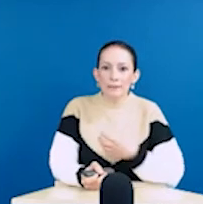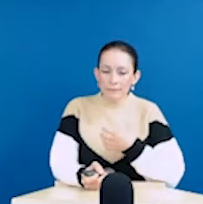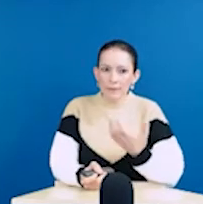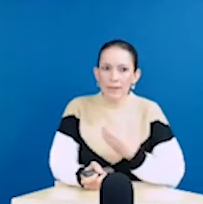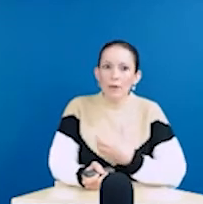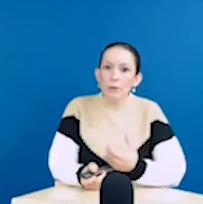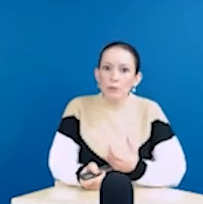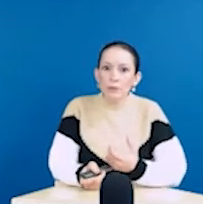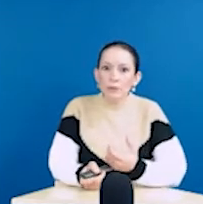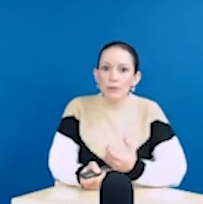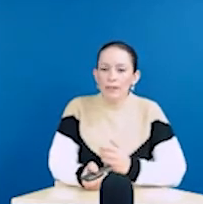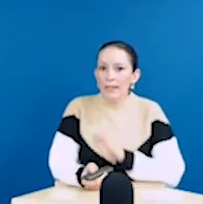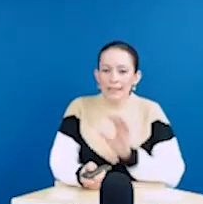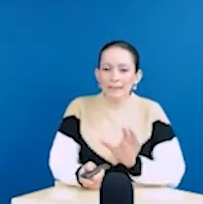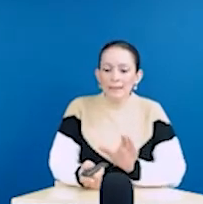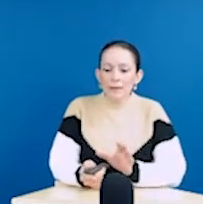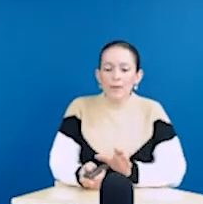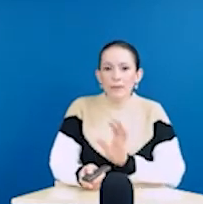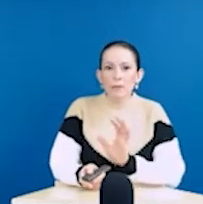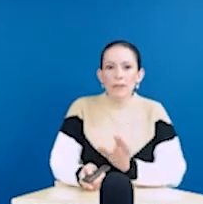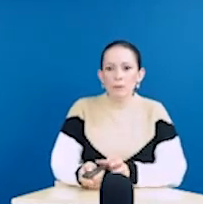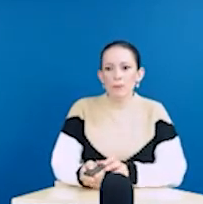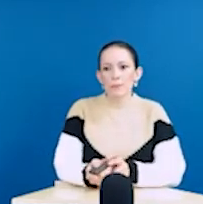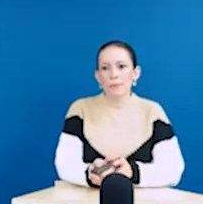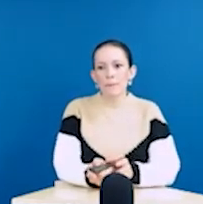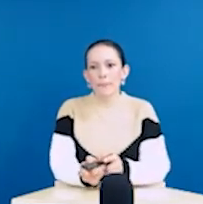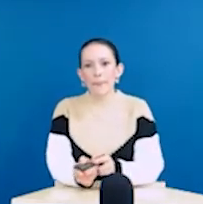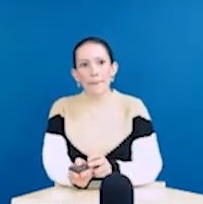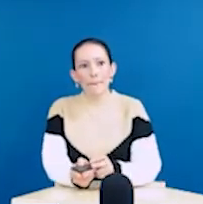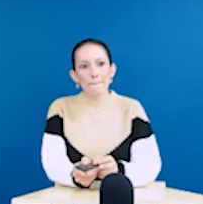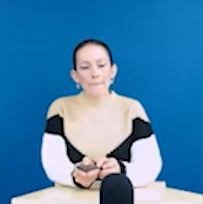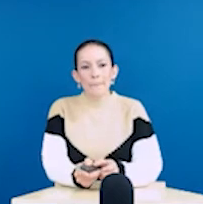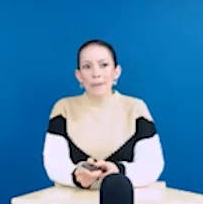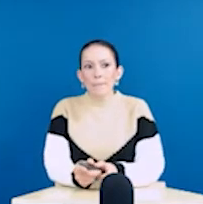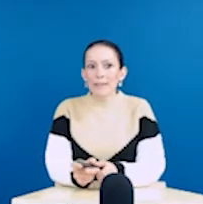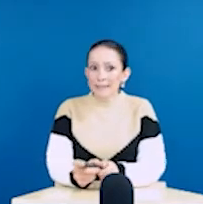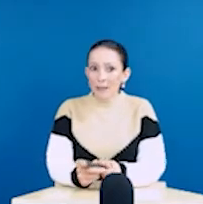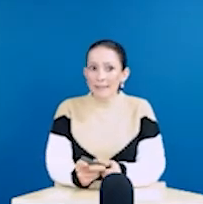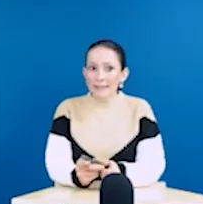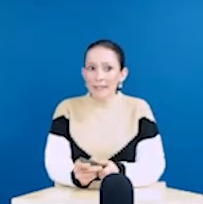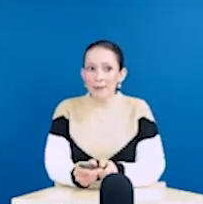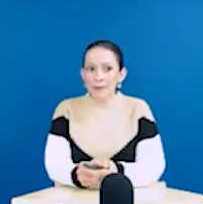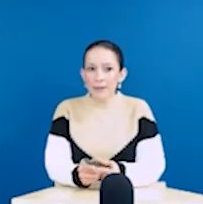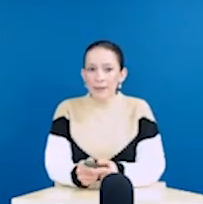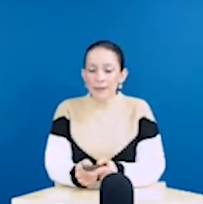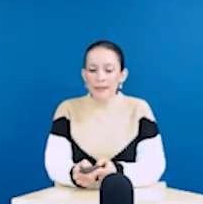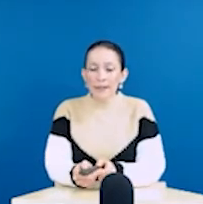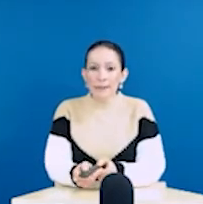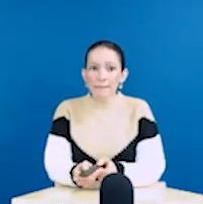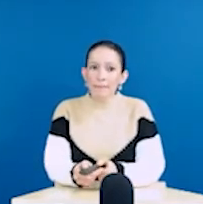trabajo en conjunto, este trabajo resulta óptimo. Por tercero, les